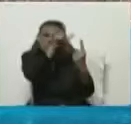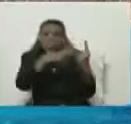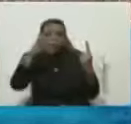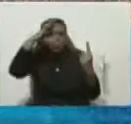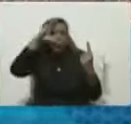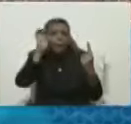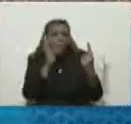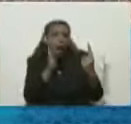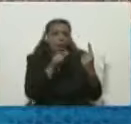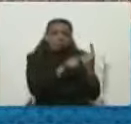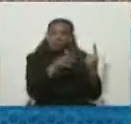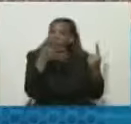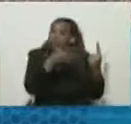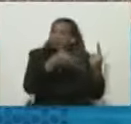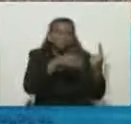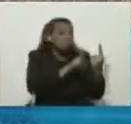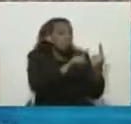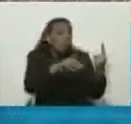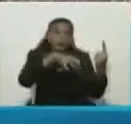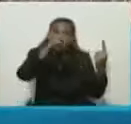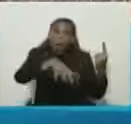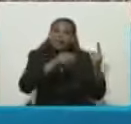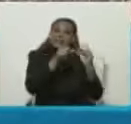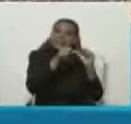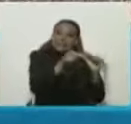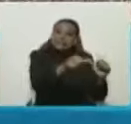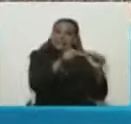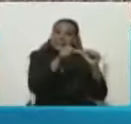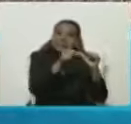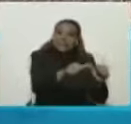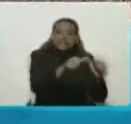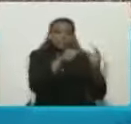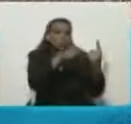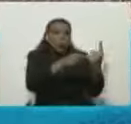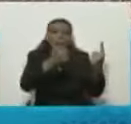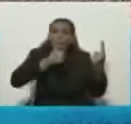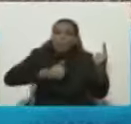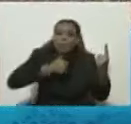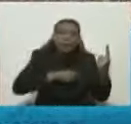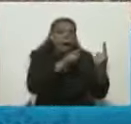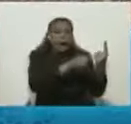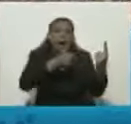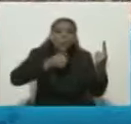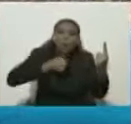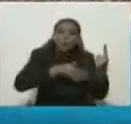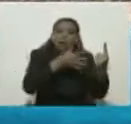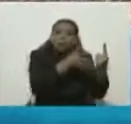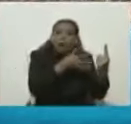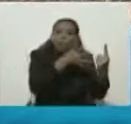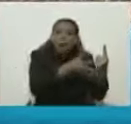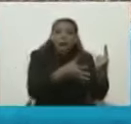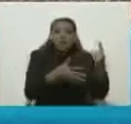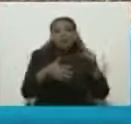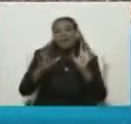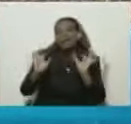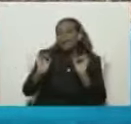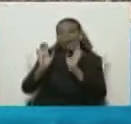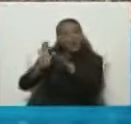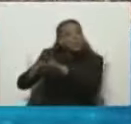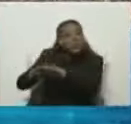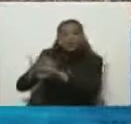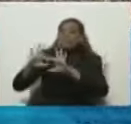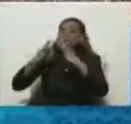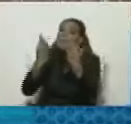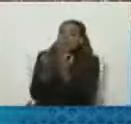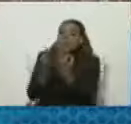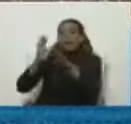que presionaron a Biden para que mantuviera su candidatura a trocha y mocha. Y él anunció que iba a hablar con su